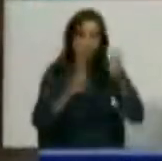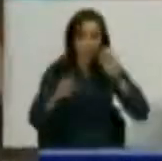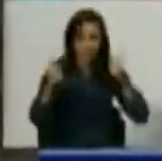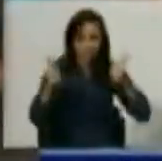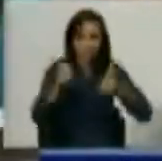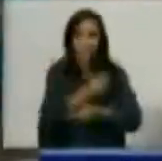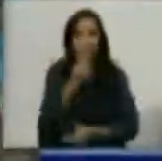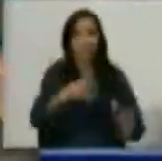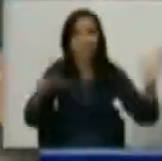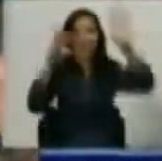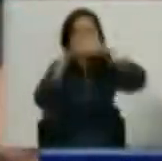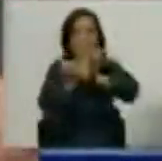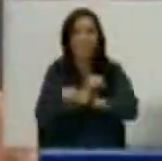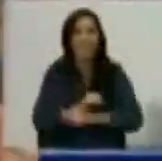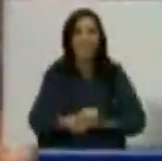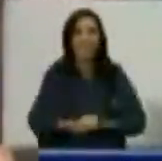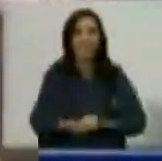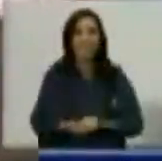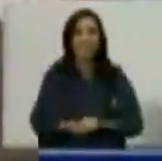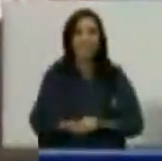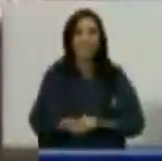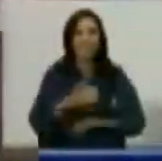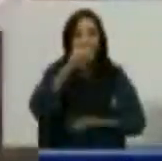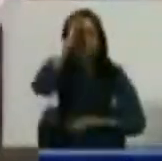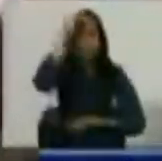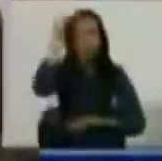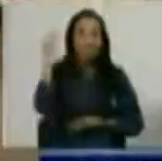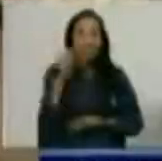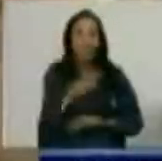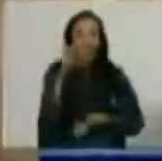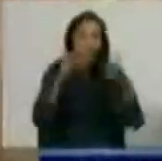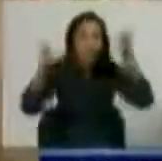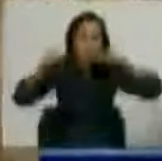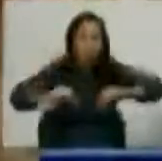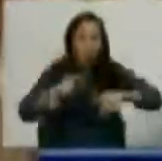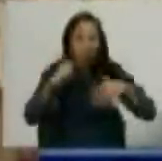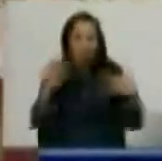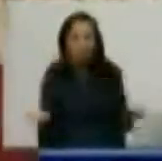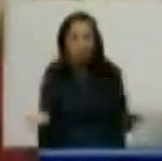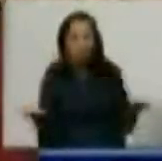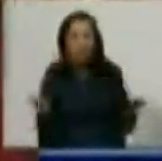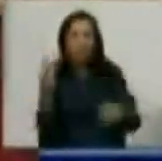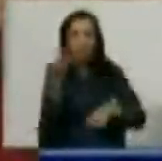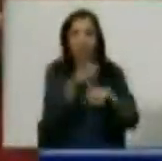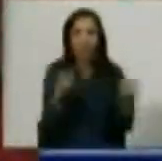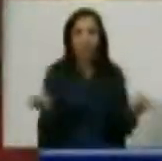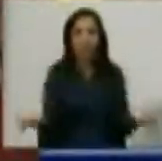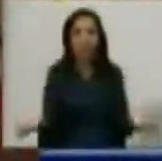noches No se oye no